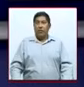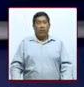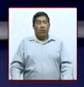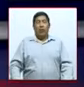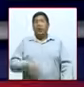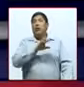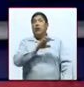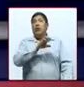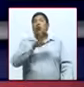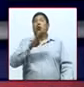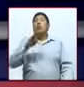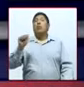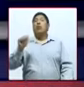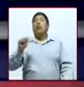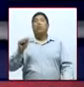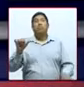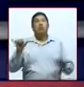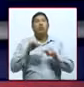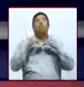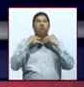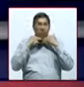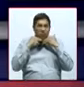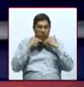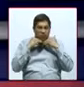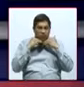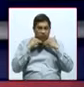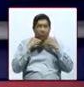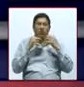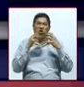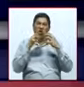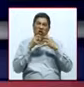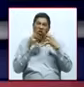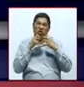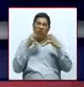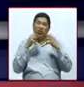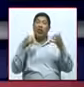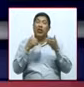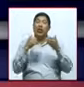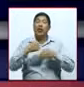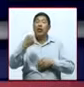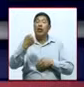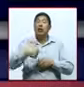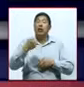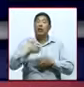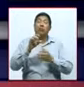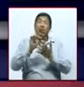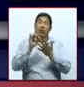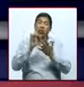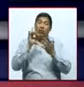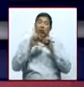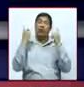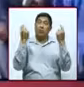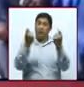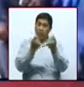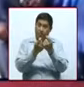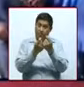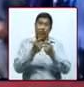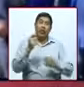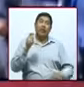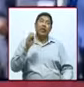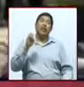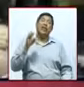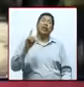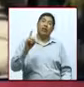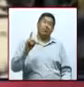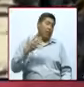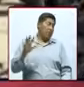Y en Cochabamba también se han registrado vigilias y amagues de enfrentamiento en puertas del Tribunal Electoral Departamental. Esto